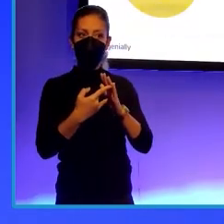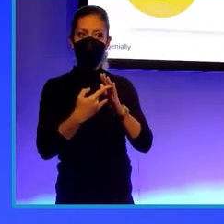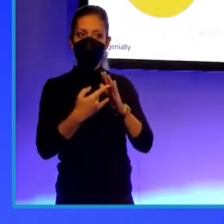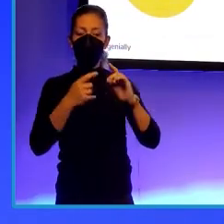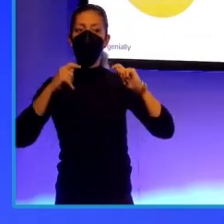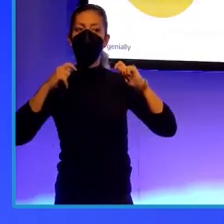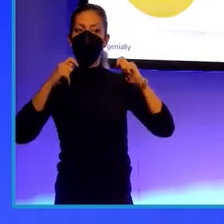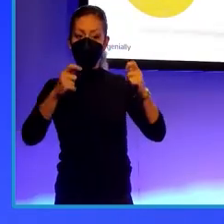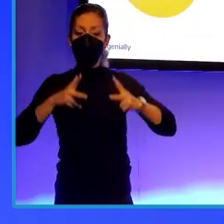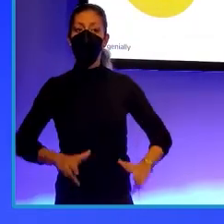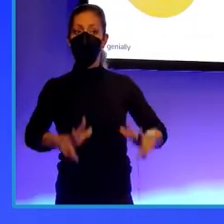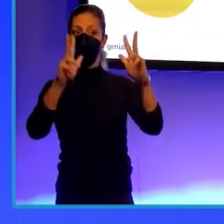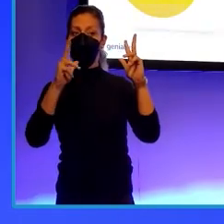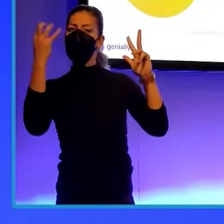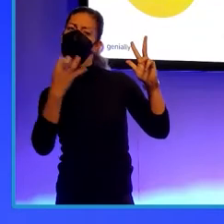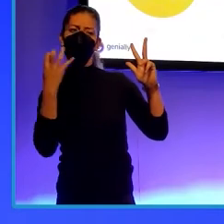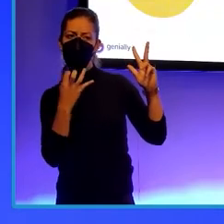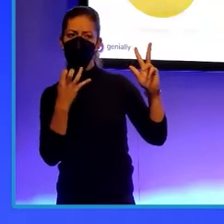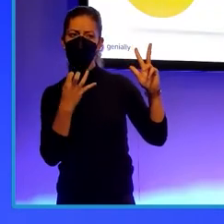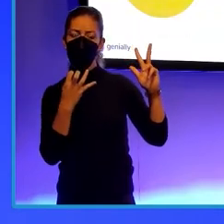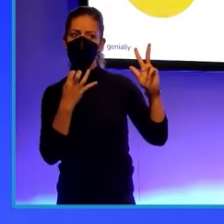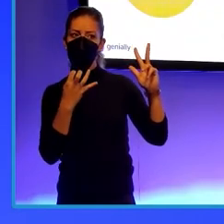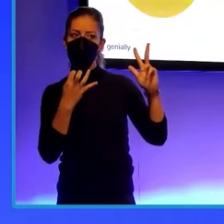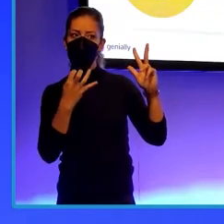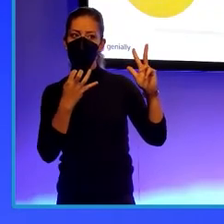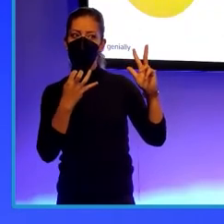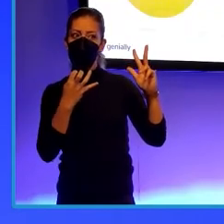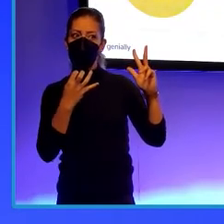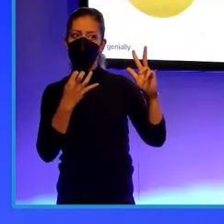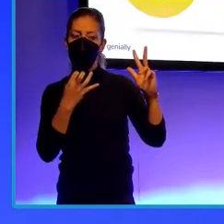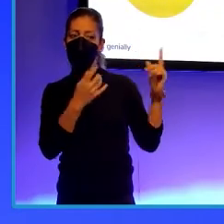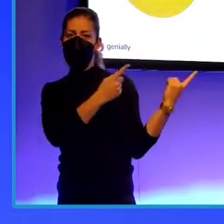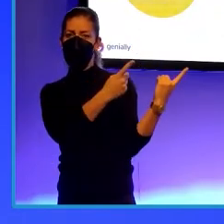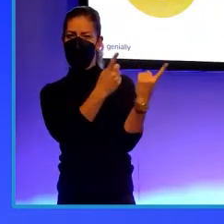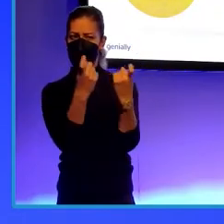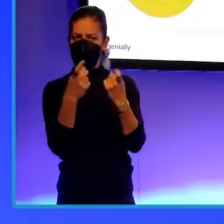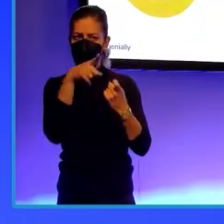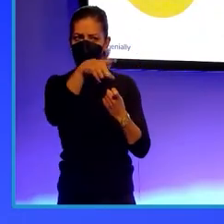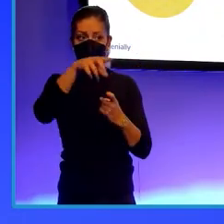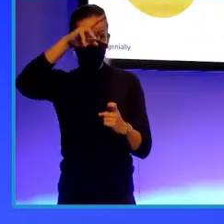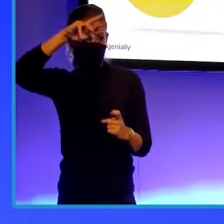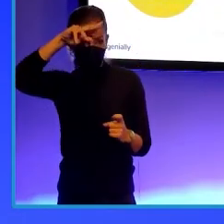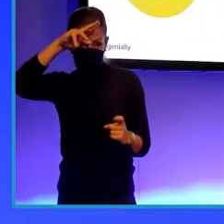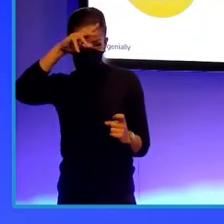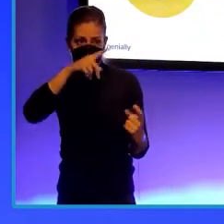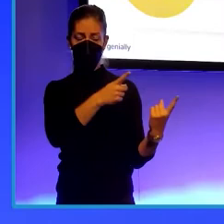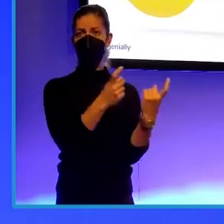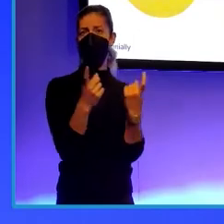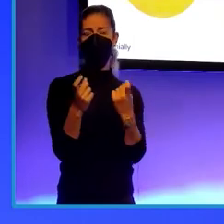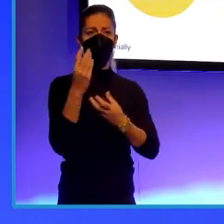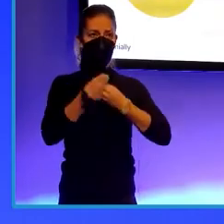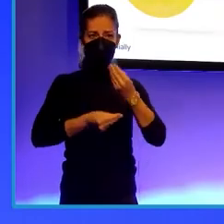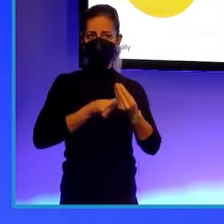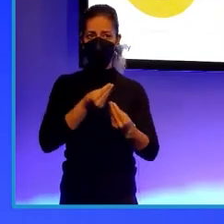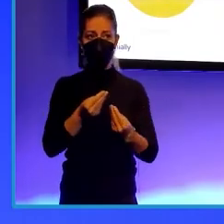la que permitirá que las esas necesidades específicas que ahora a ti te preocupan porque como no las